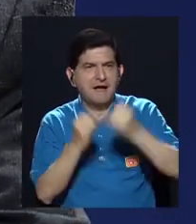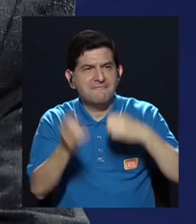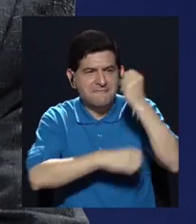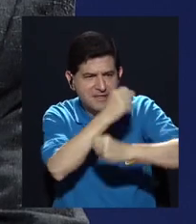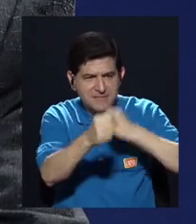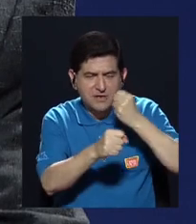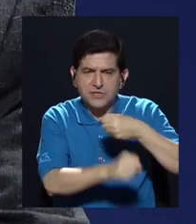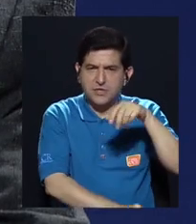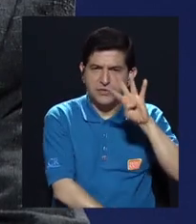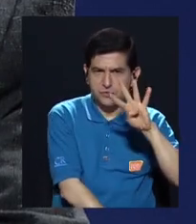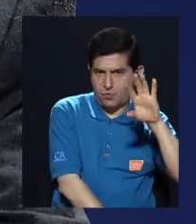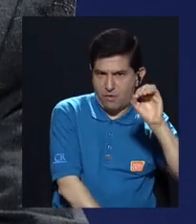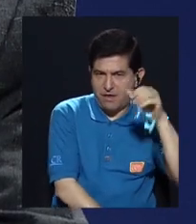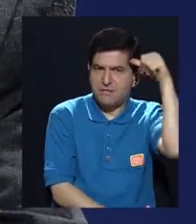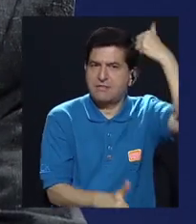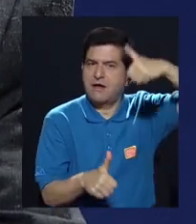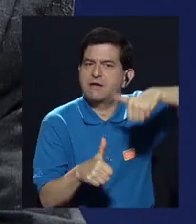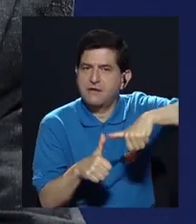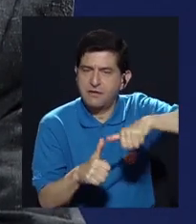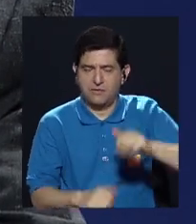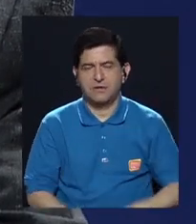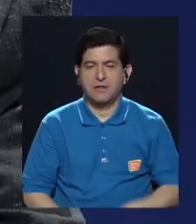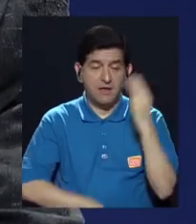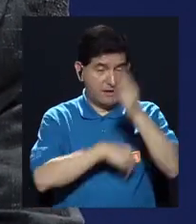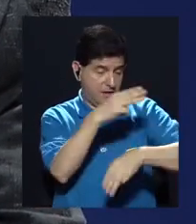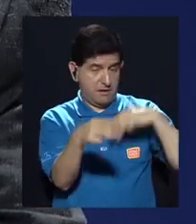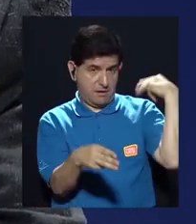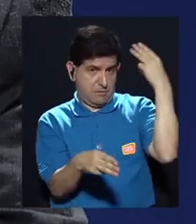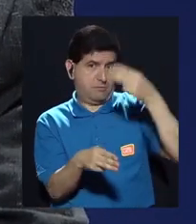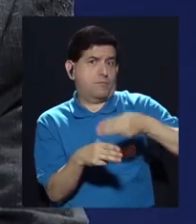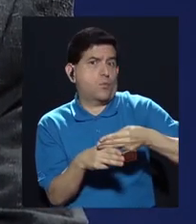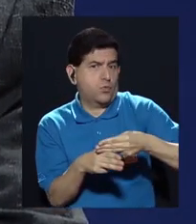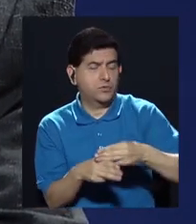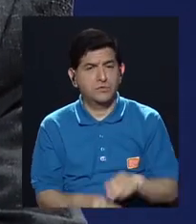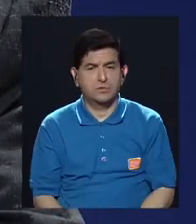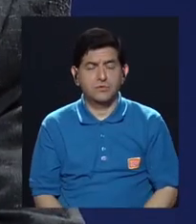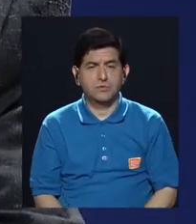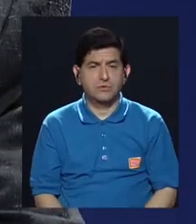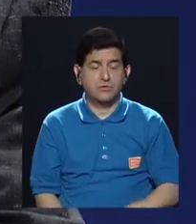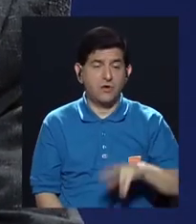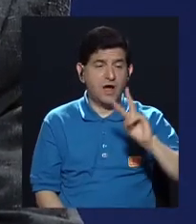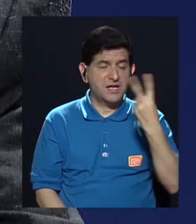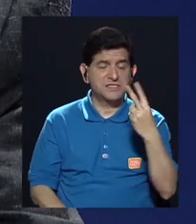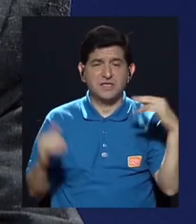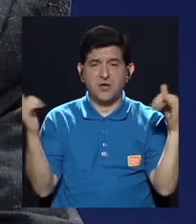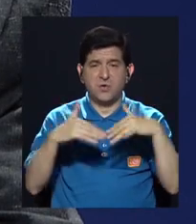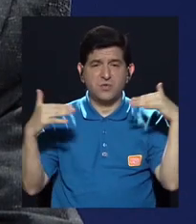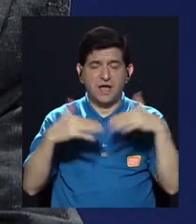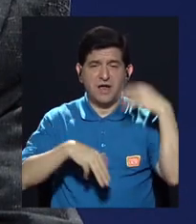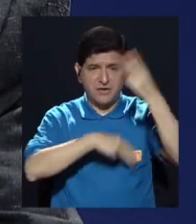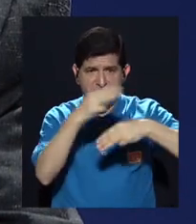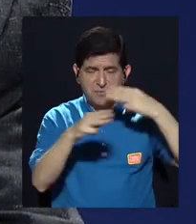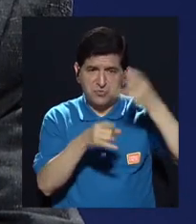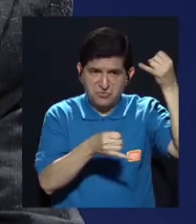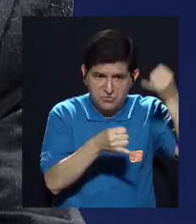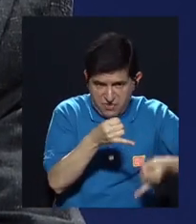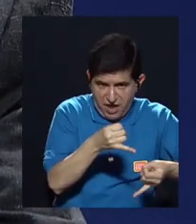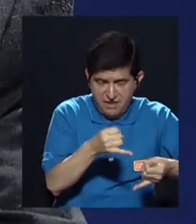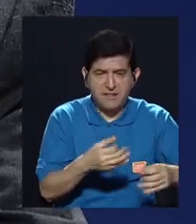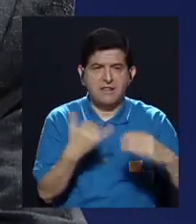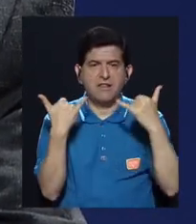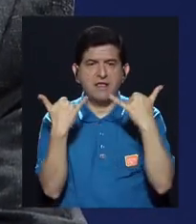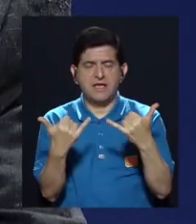fin de los 40, recordemos que en el mundo estamos saliendo de la Segunda Guerra Mundial y ya